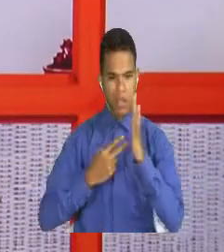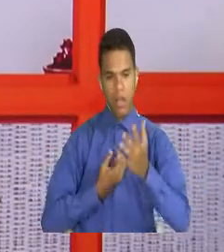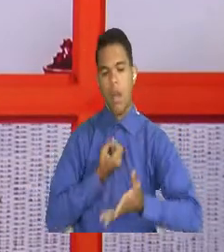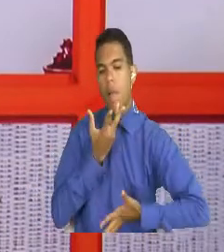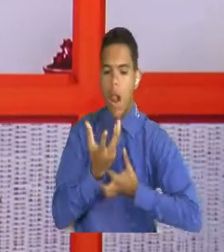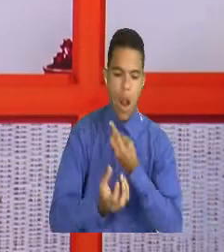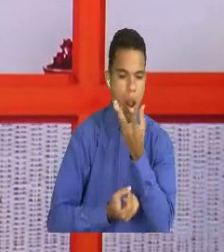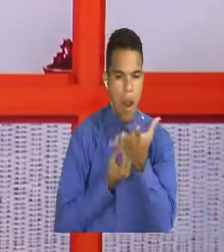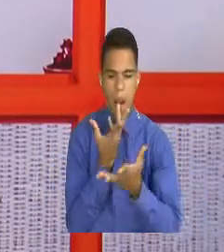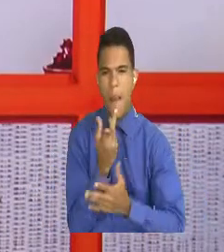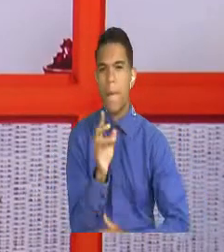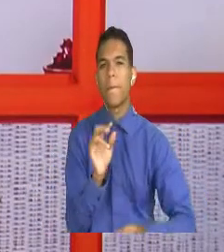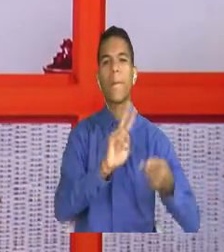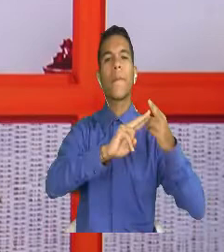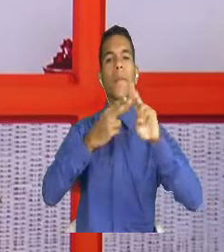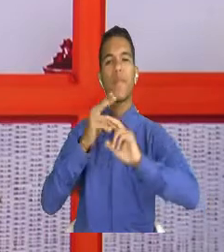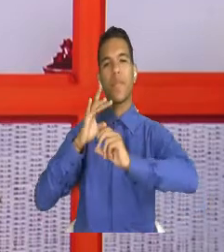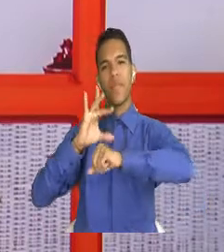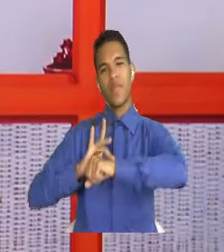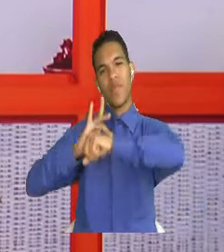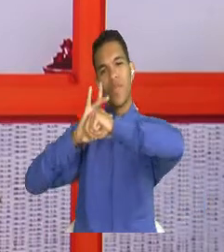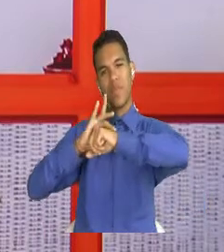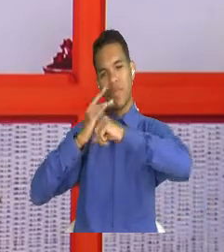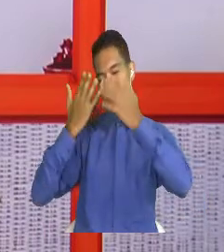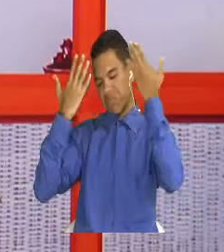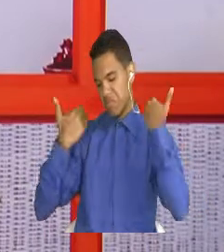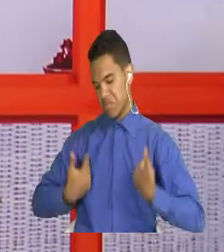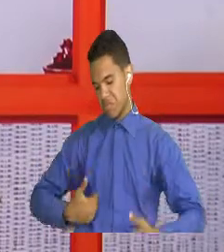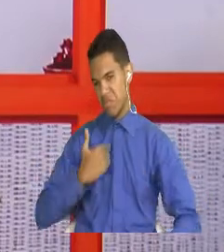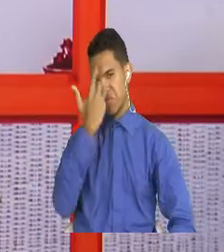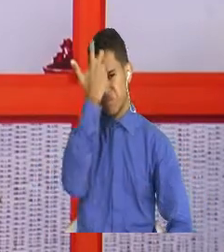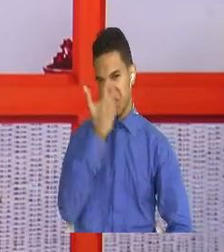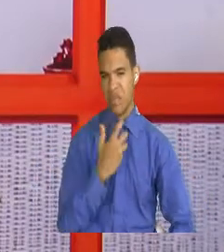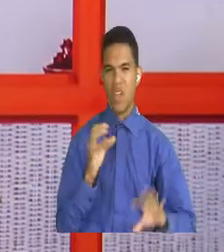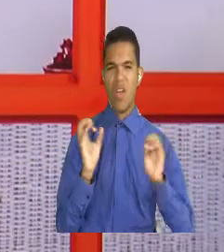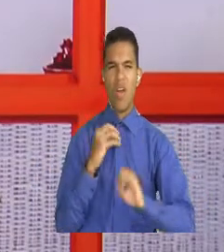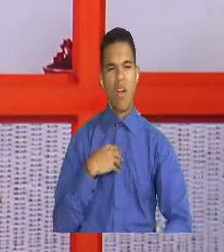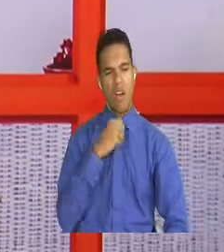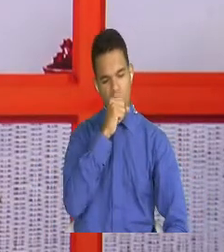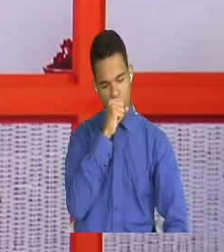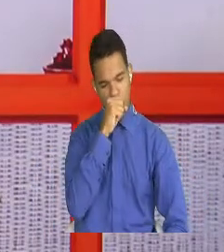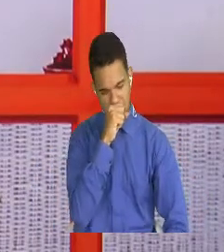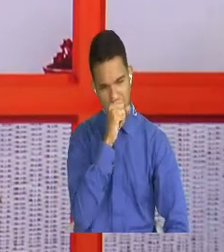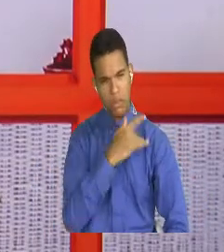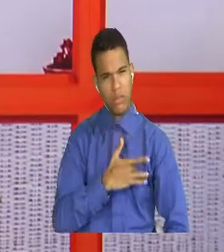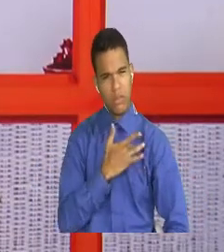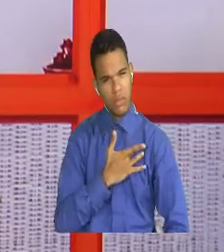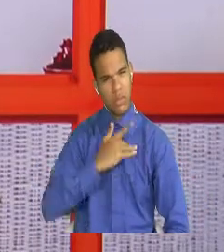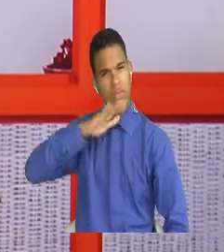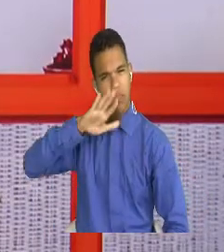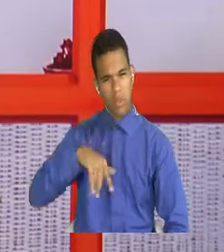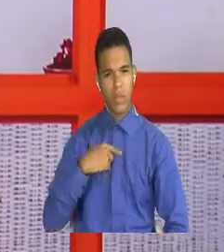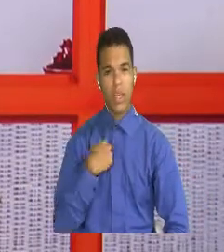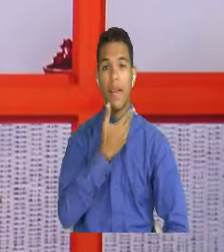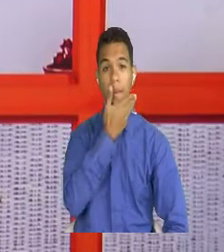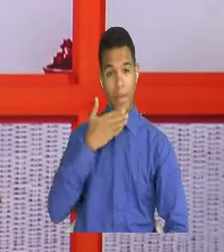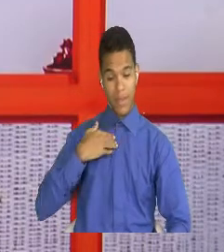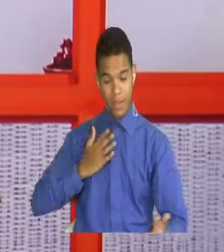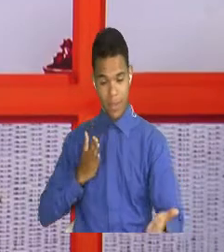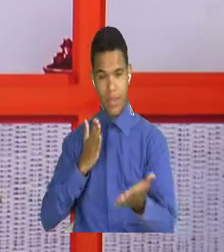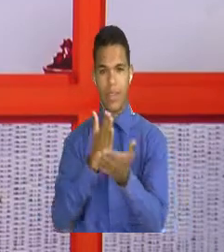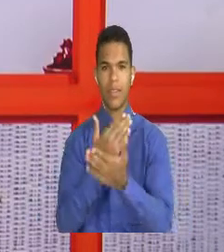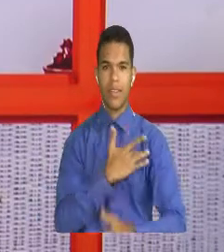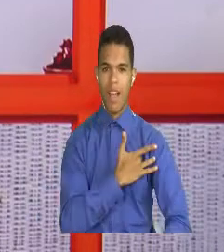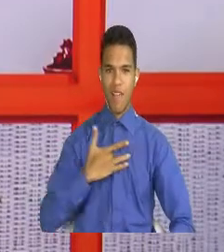como cuando vamos al médico por un chequeo, vamos al médico porque nos estamos sintiendo mal. Ir al psicólogo también es lo mismo, pero es a nuestra salud mental.